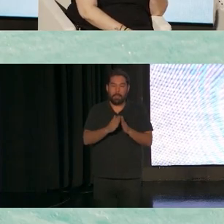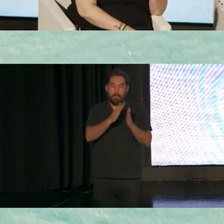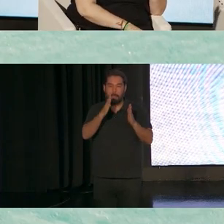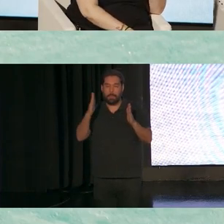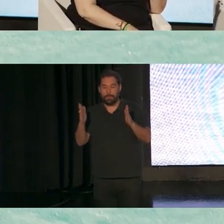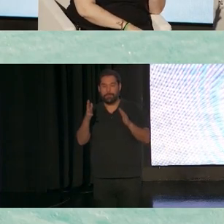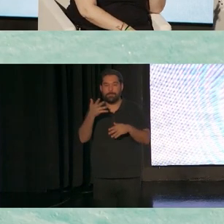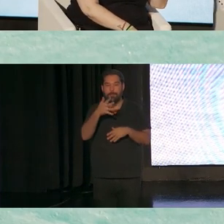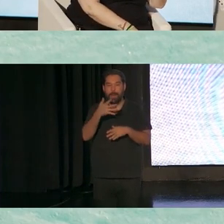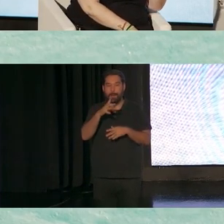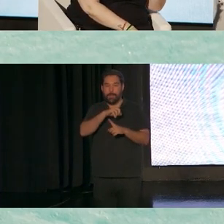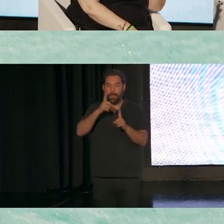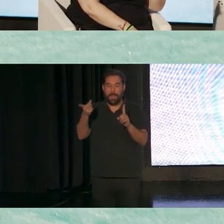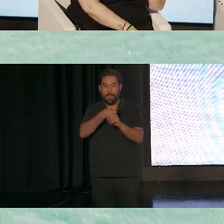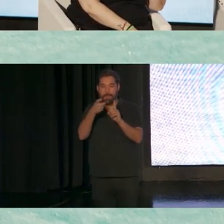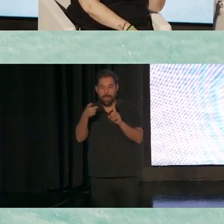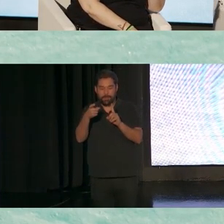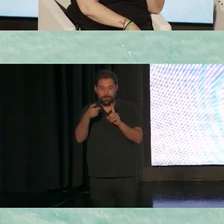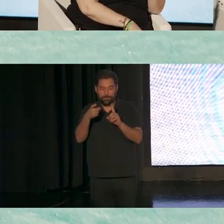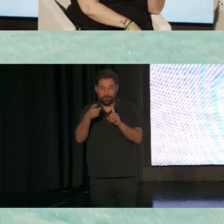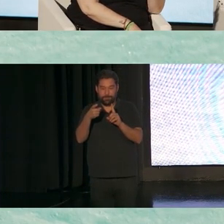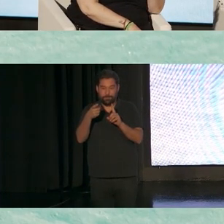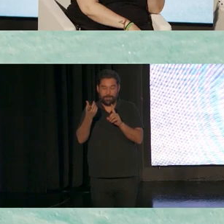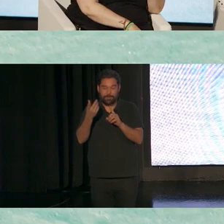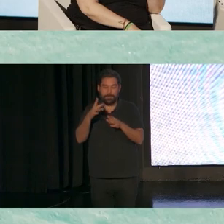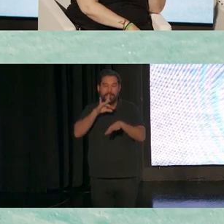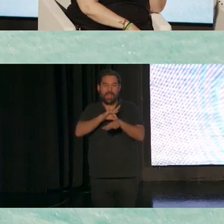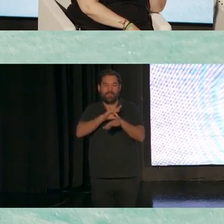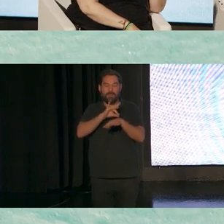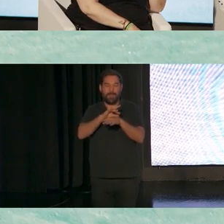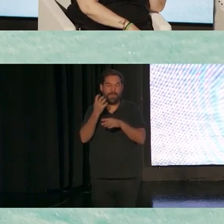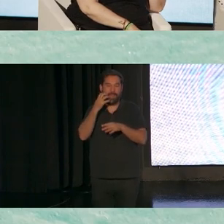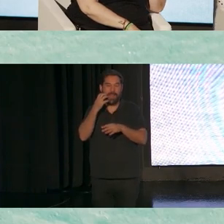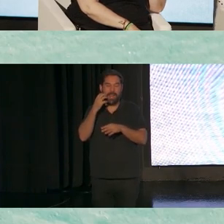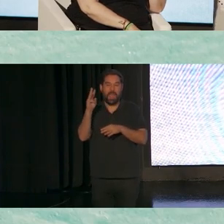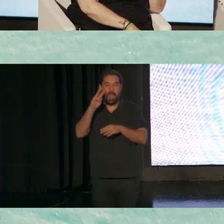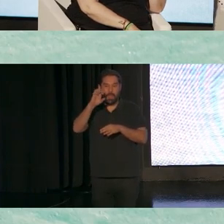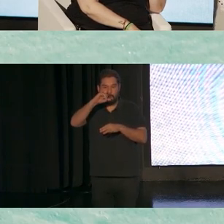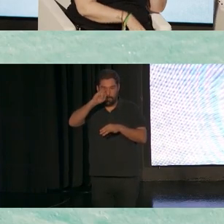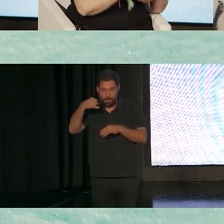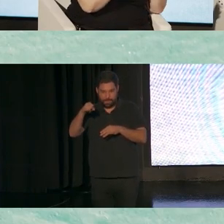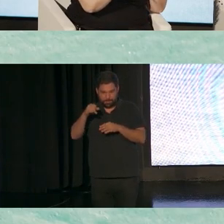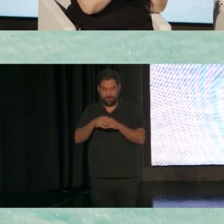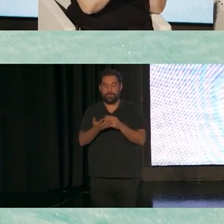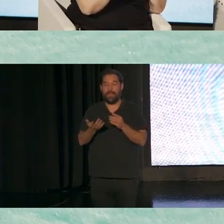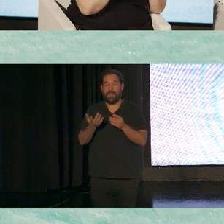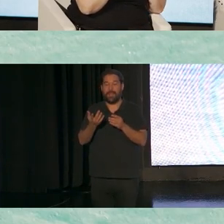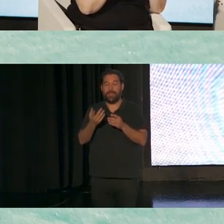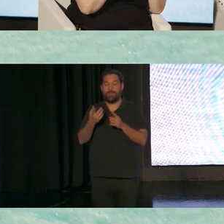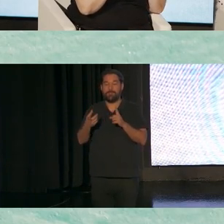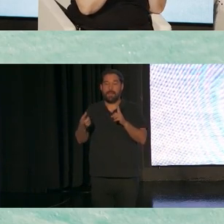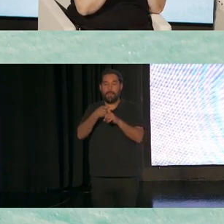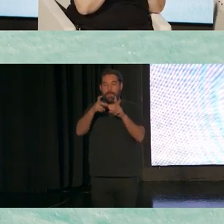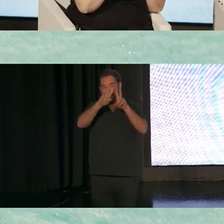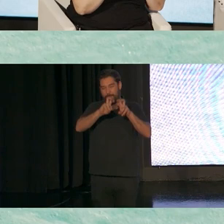Carol la diagnosticaron tiene un s de West es una enfermedad rara la diagnosticaron en en mayo